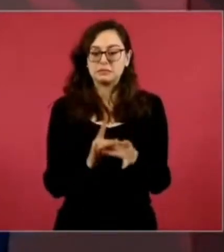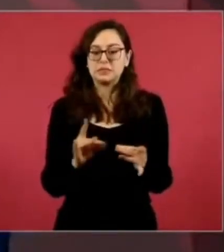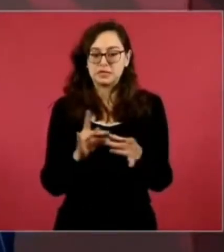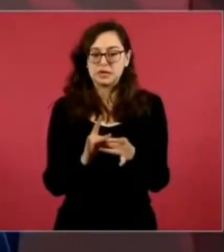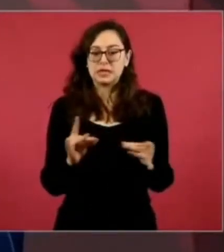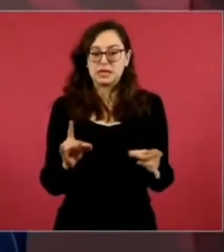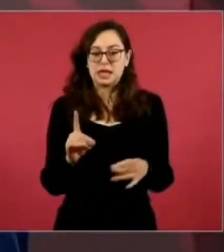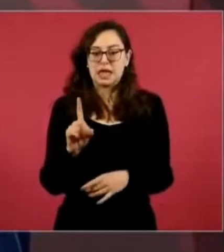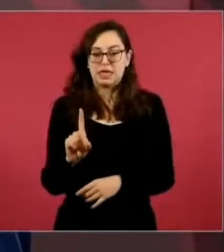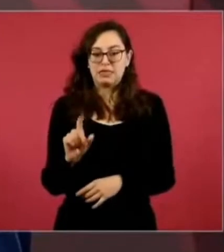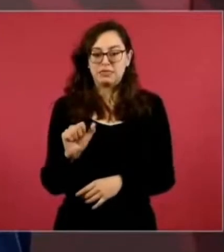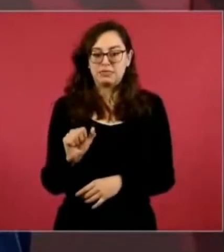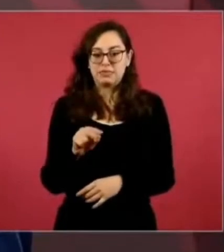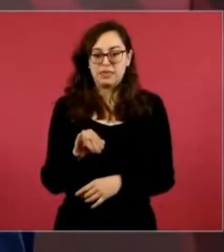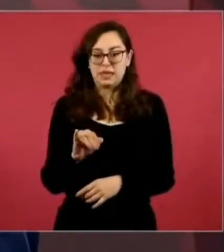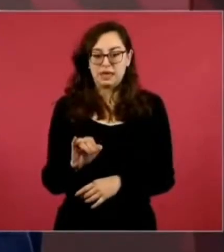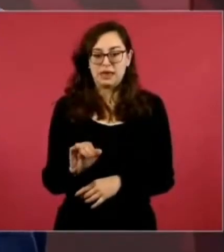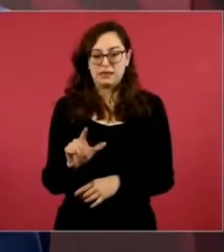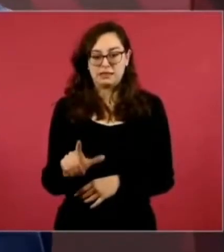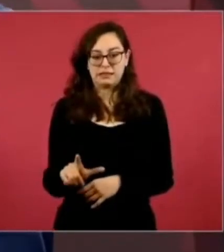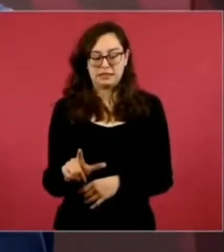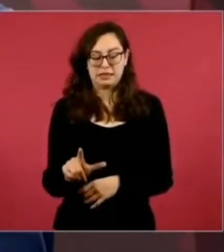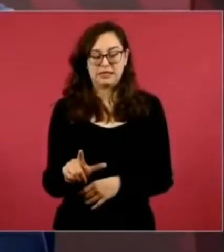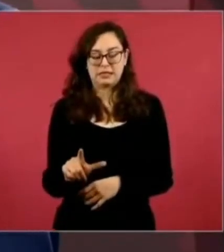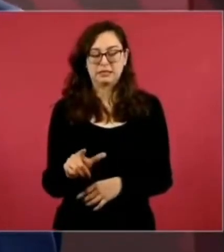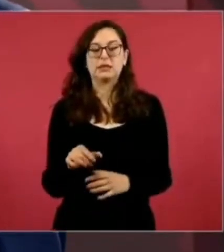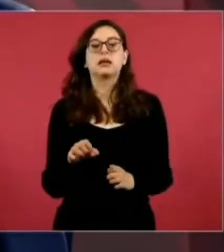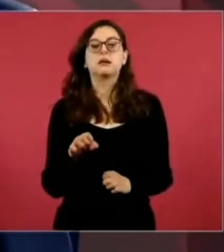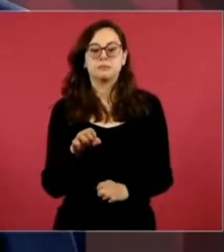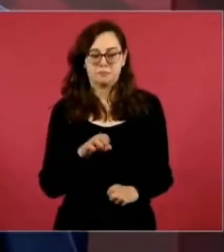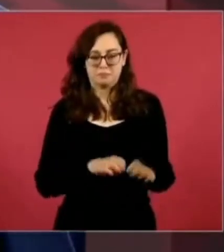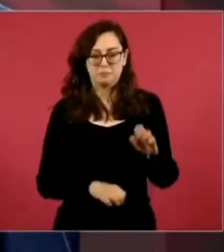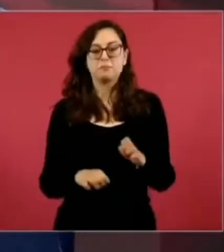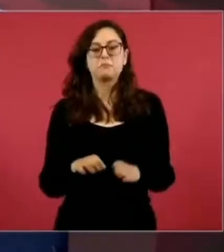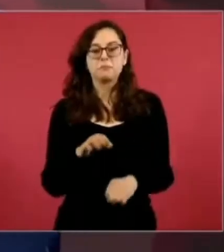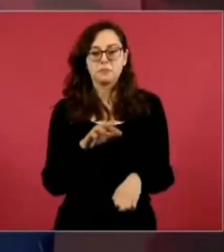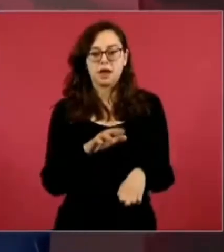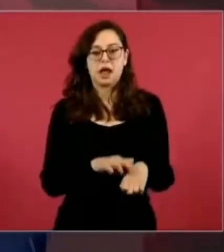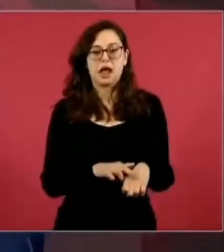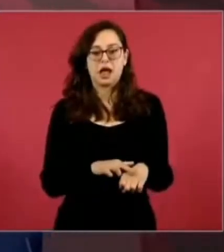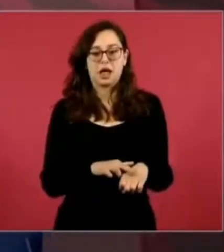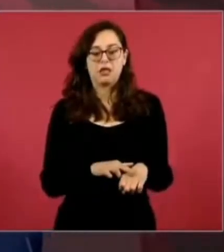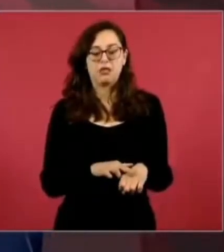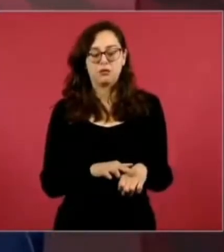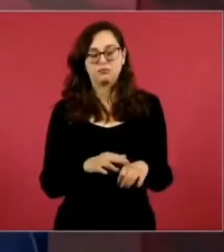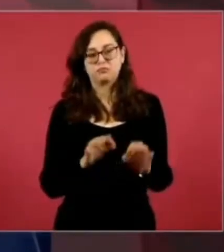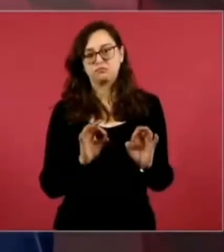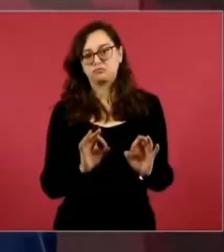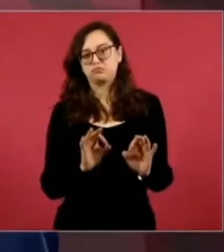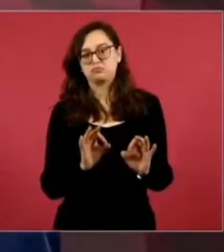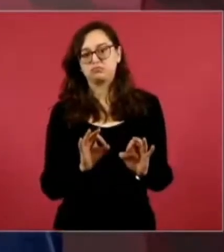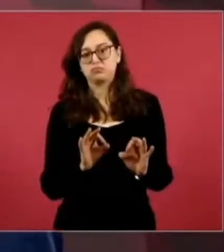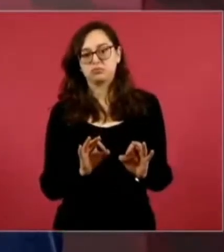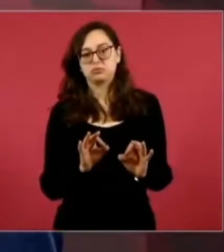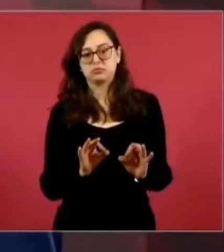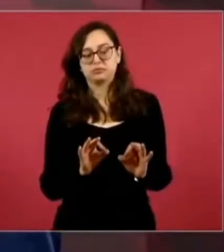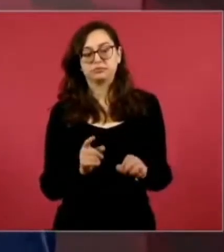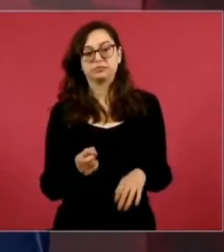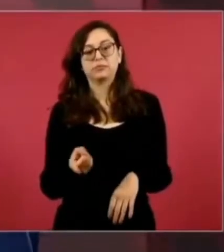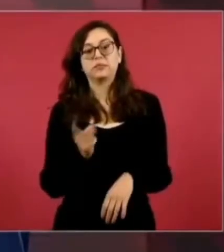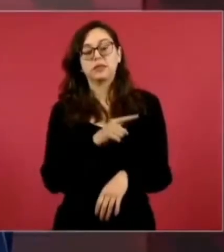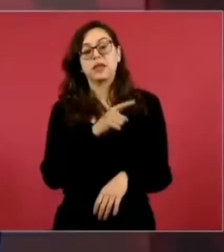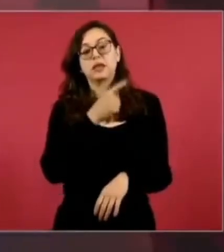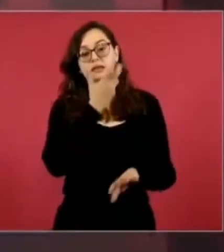que fue embajador de Estados Unidos cuando ese gran presidente Franklin Delano